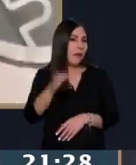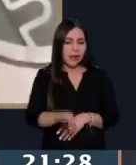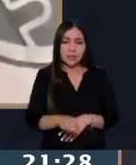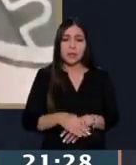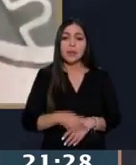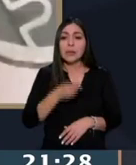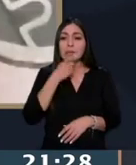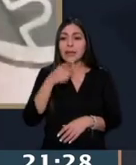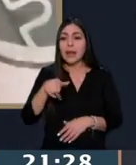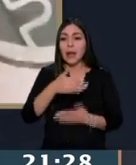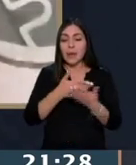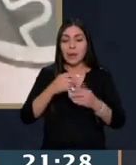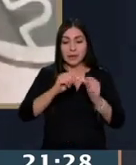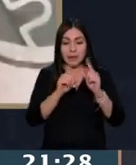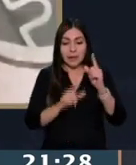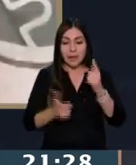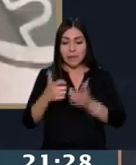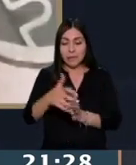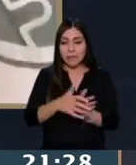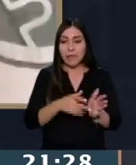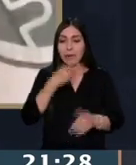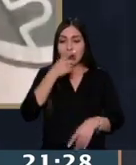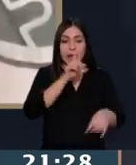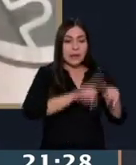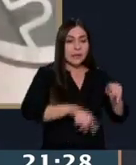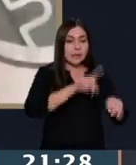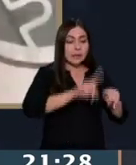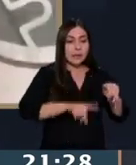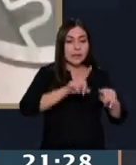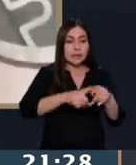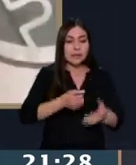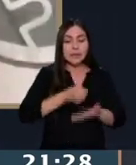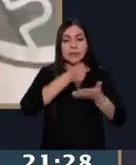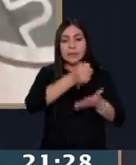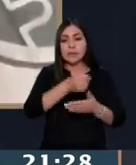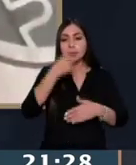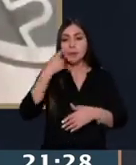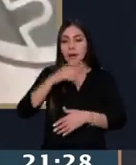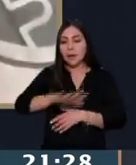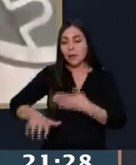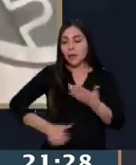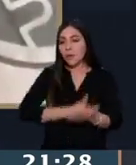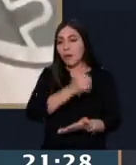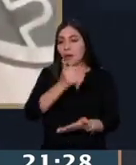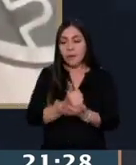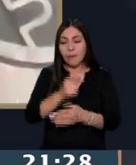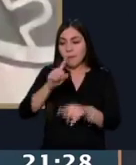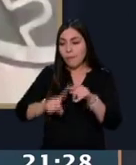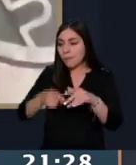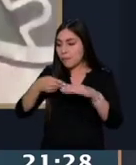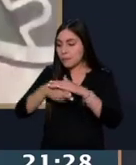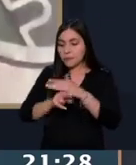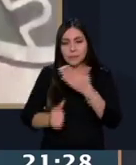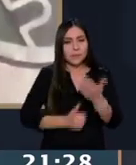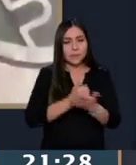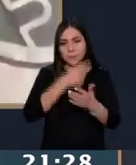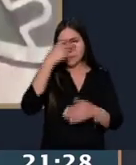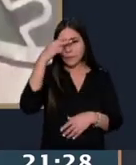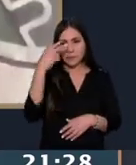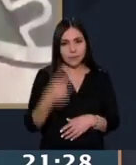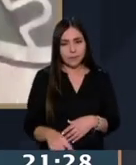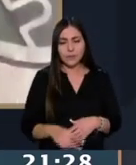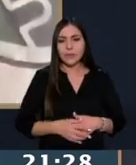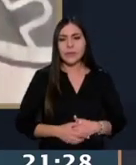republicana tenga que ver con quitarle recursos a las áreas operativas de la ciudad, en particular al metro de la Ciudad de